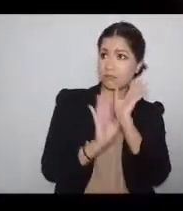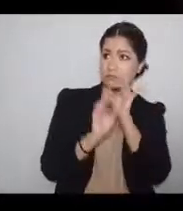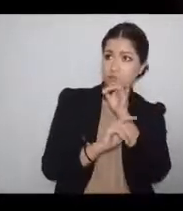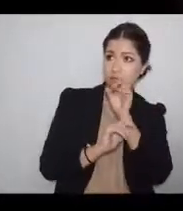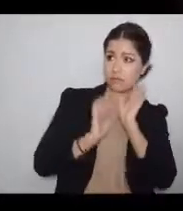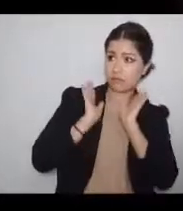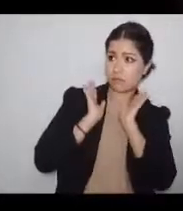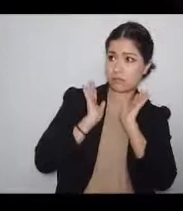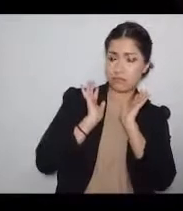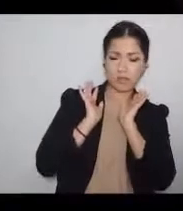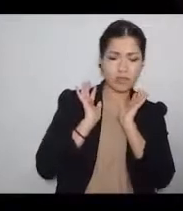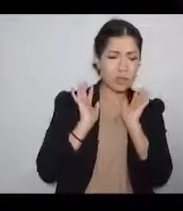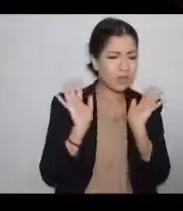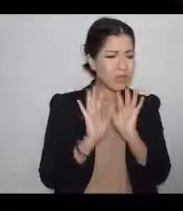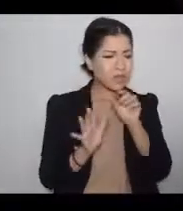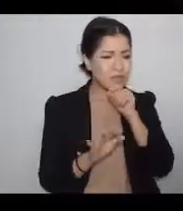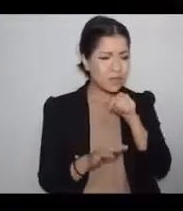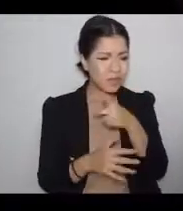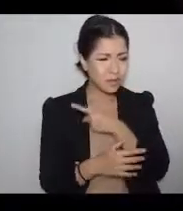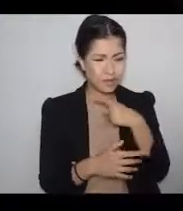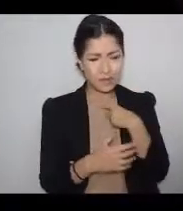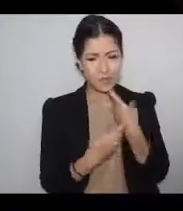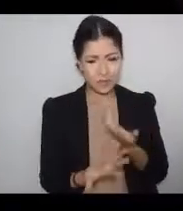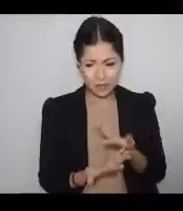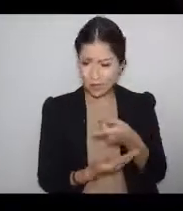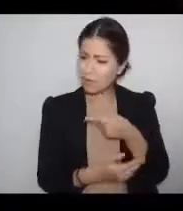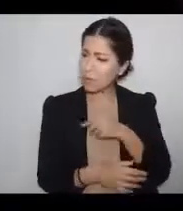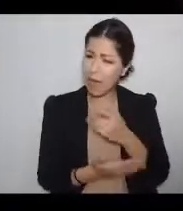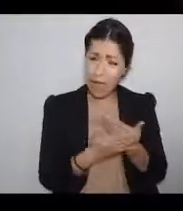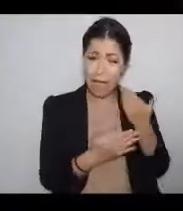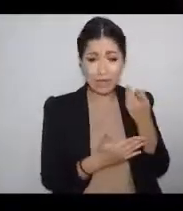Nada. Hay que calmarte de manera preventiva.